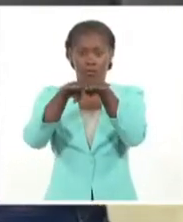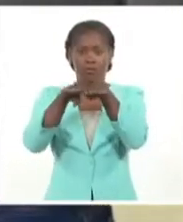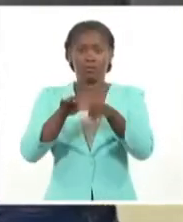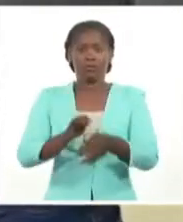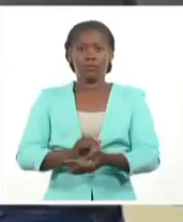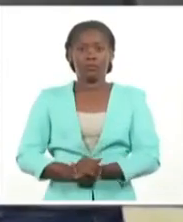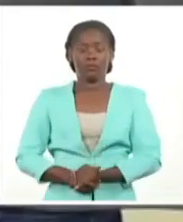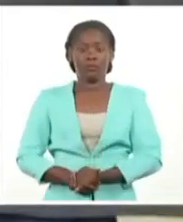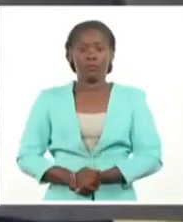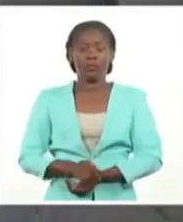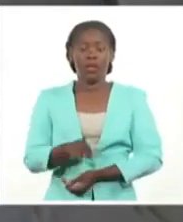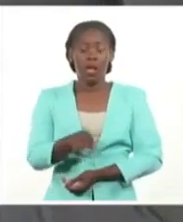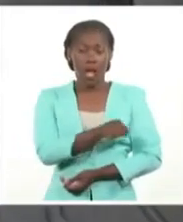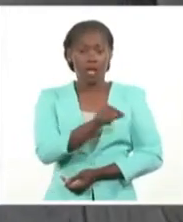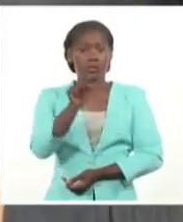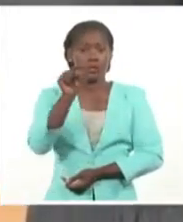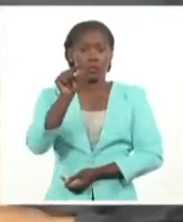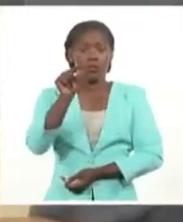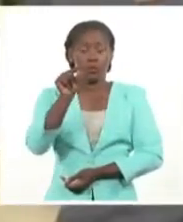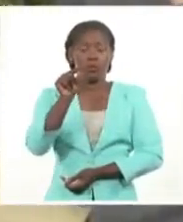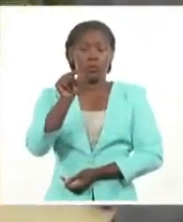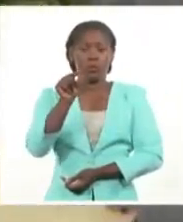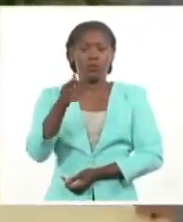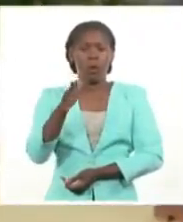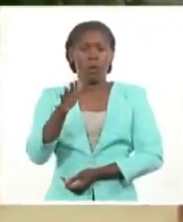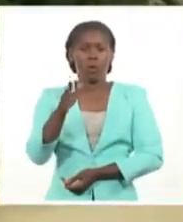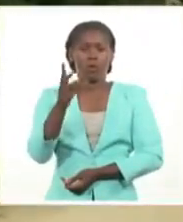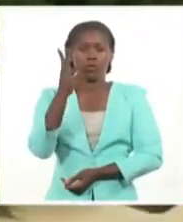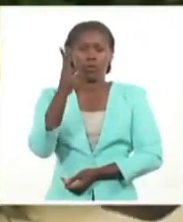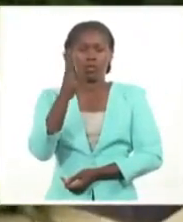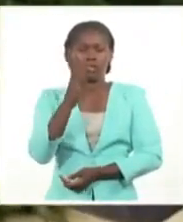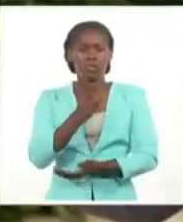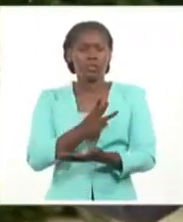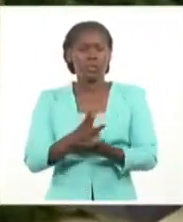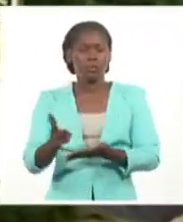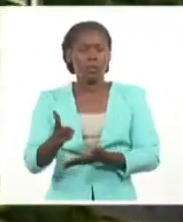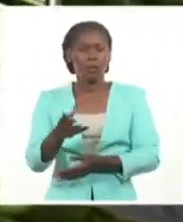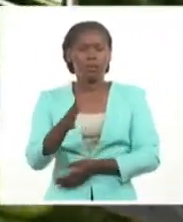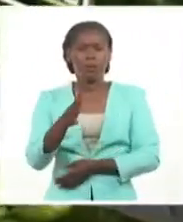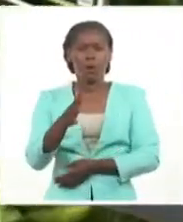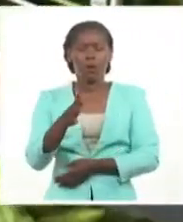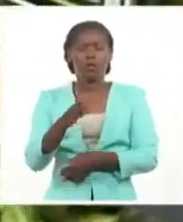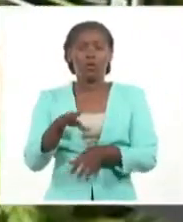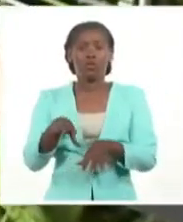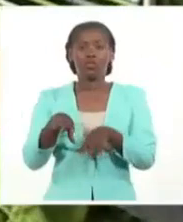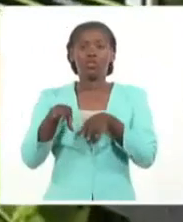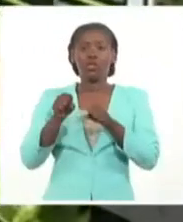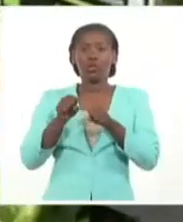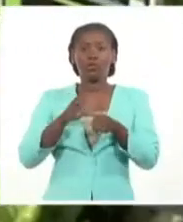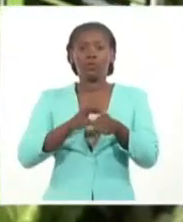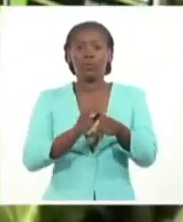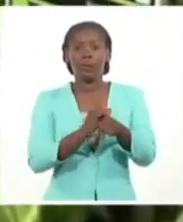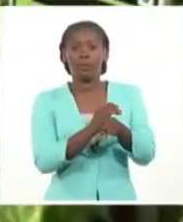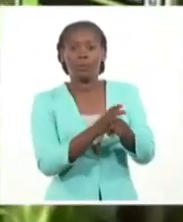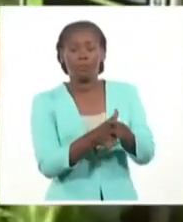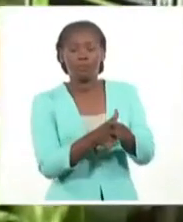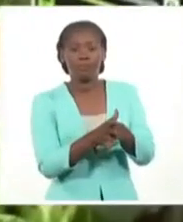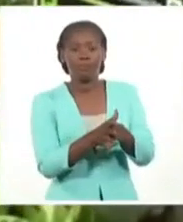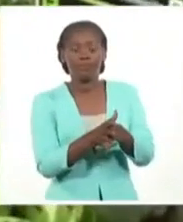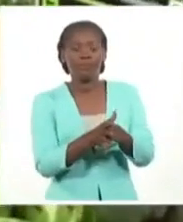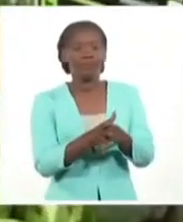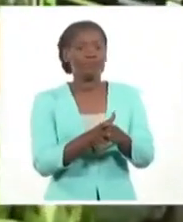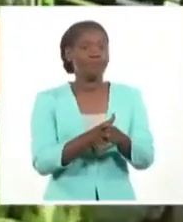Sufrió recientemente, hace aproximadamente 3 semanas, un cuadro de COVID-19, del cual se encuentra en